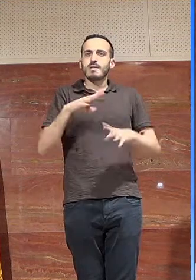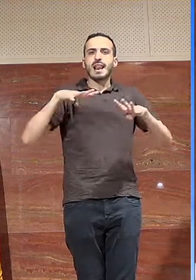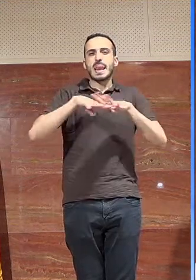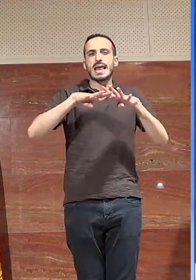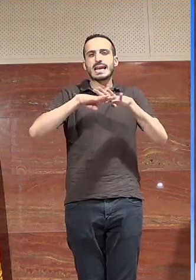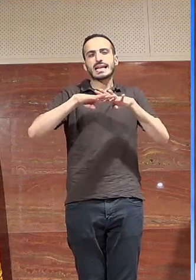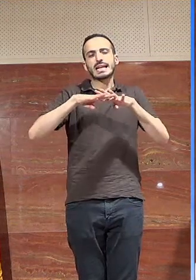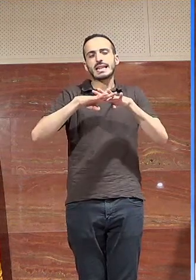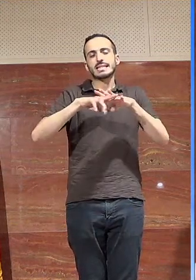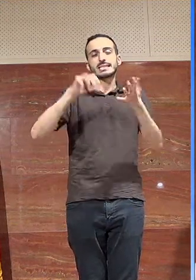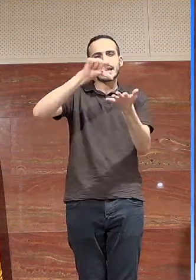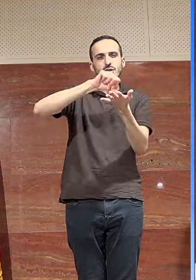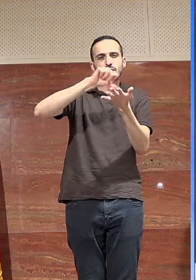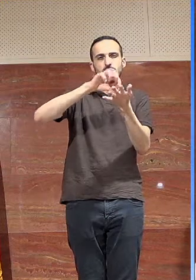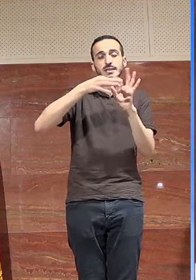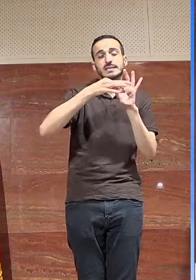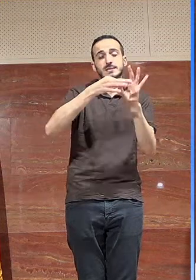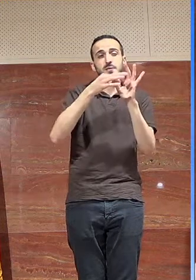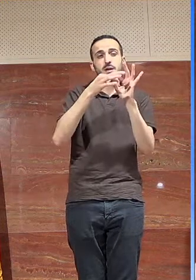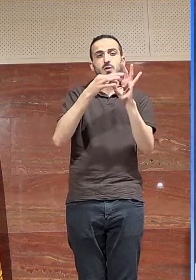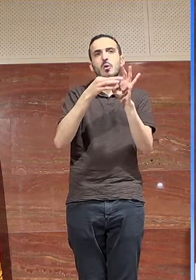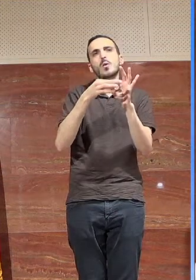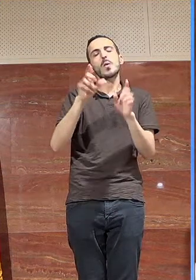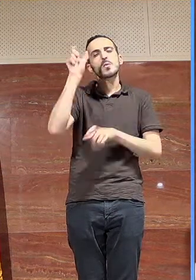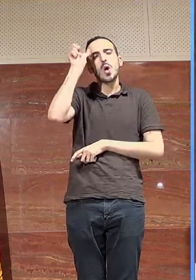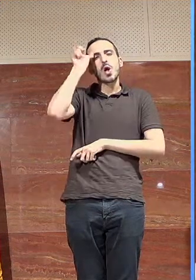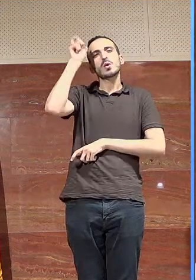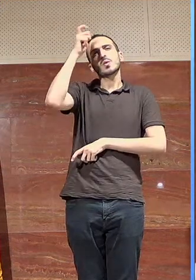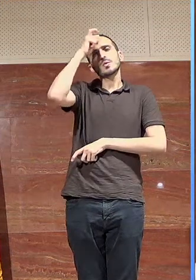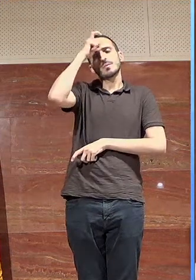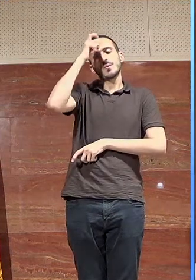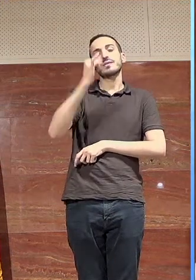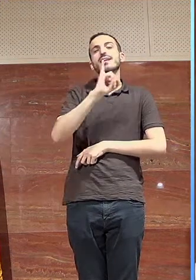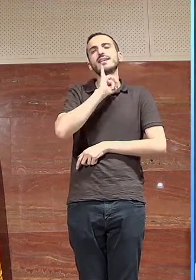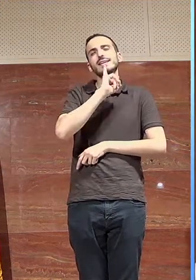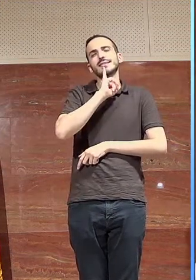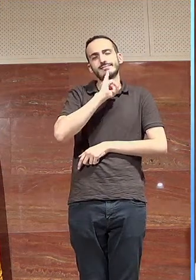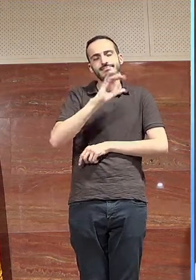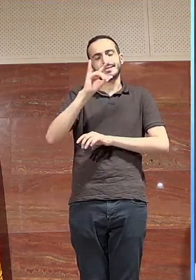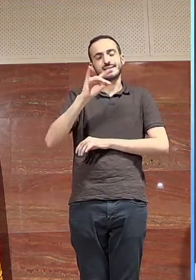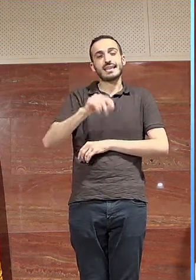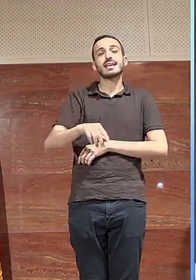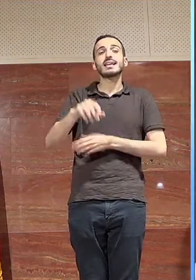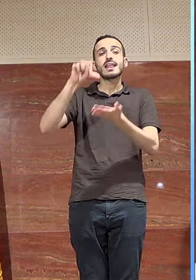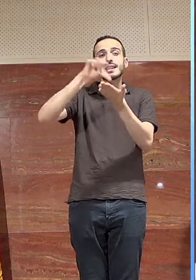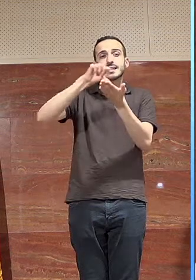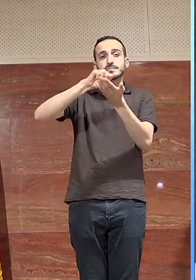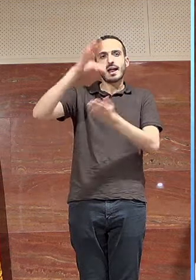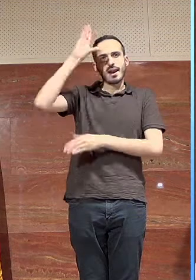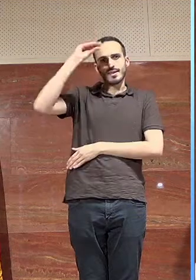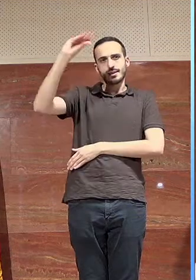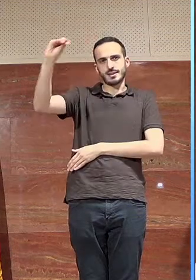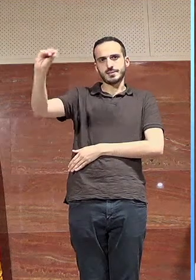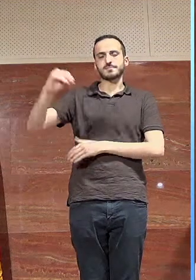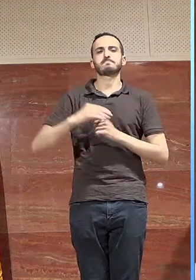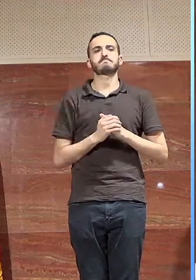de ciudades en torno a la idea, otra vez con el término anglosajón, de Smart City, ¿no? Idea inteligente, en donde